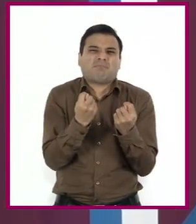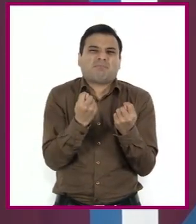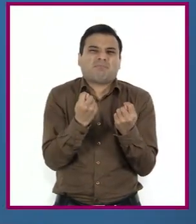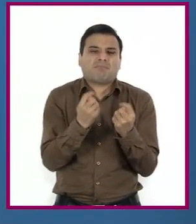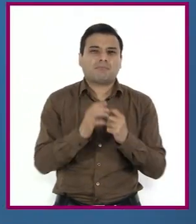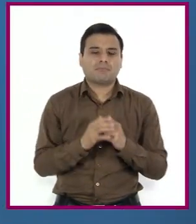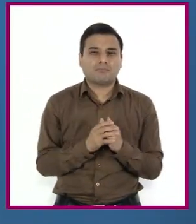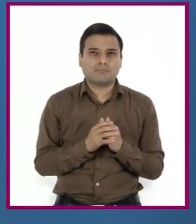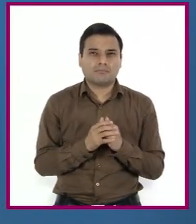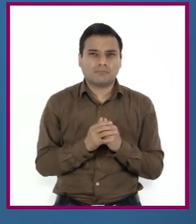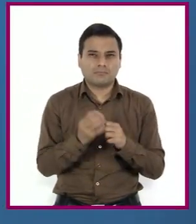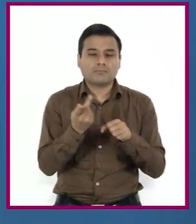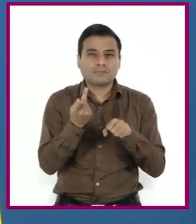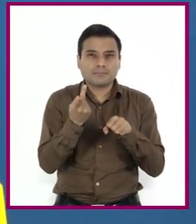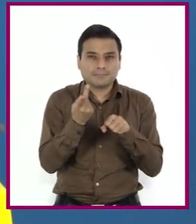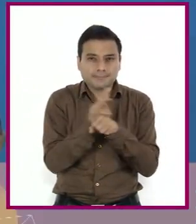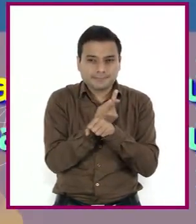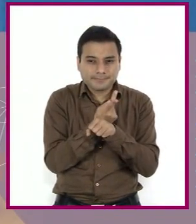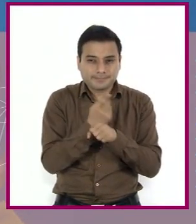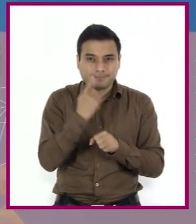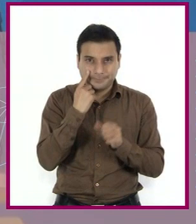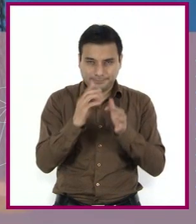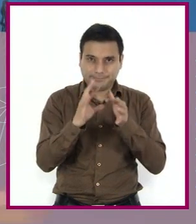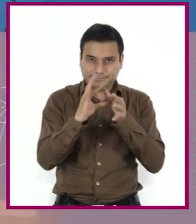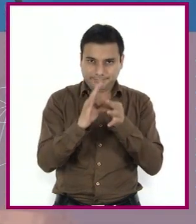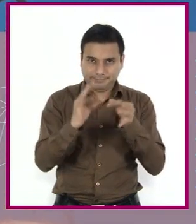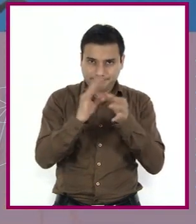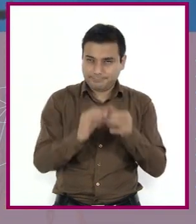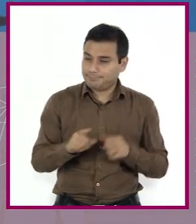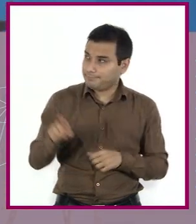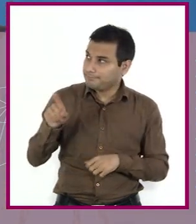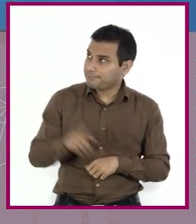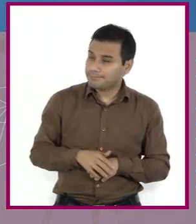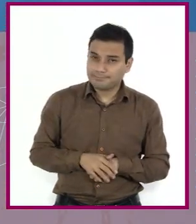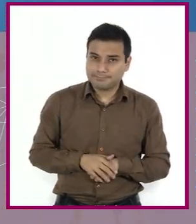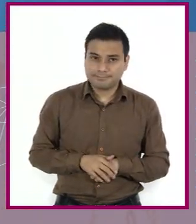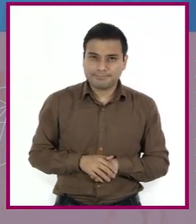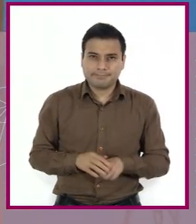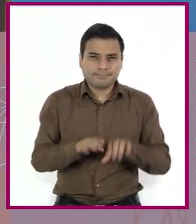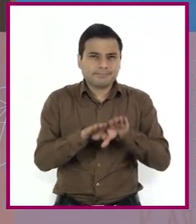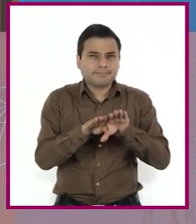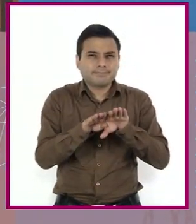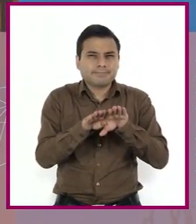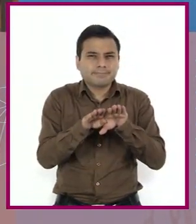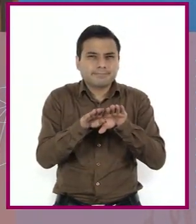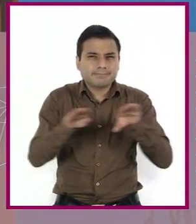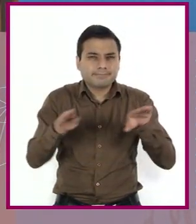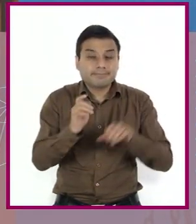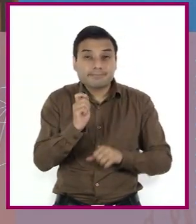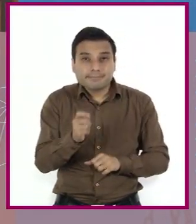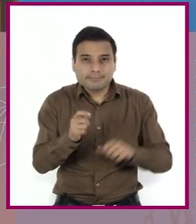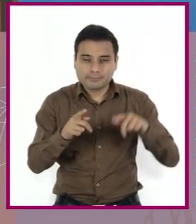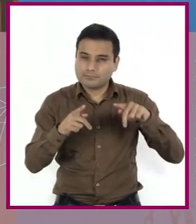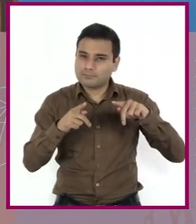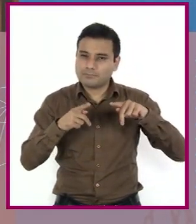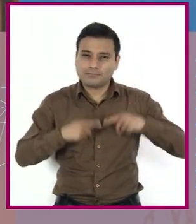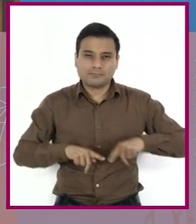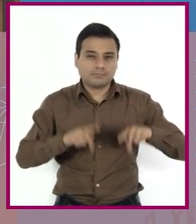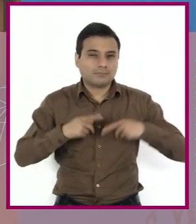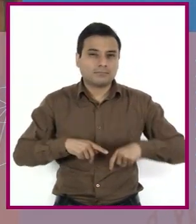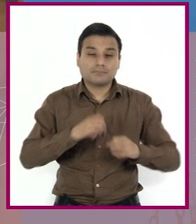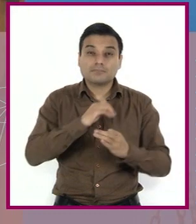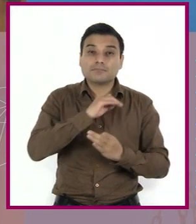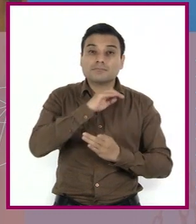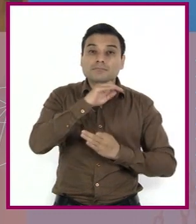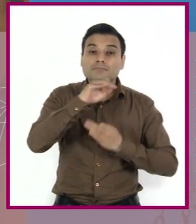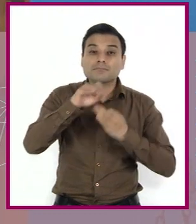imparcialidad? Partiremos por definir la imparcialidad, como actuar de manera equitativa sin tomar partido por una de las partes